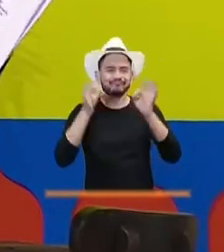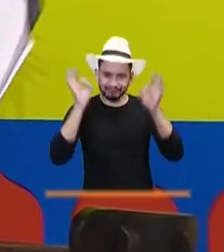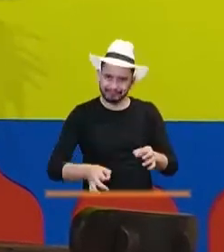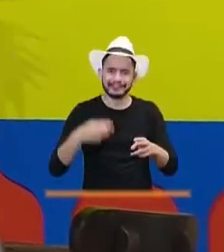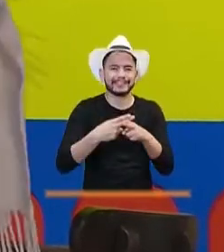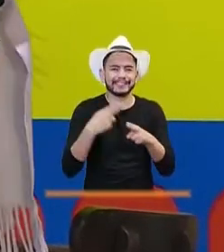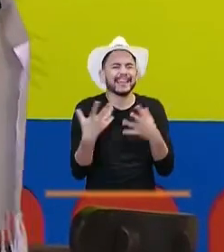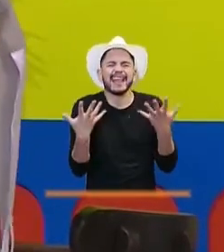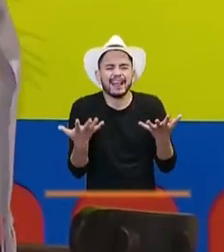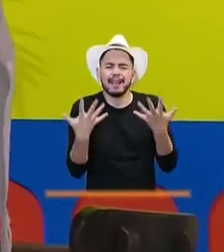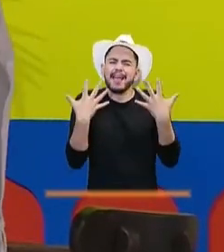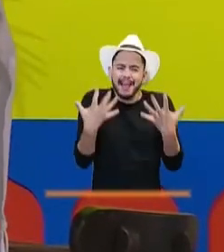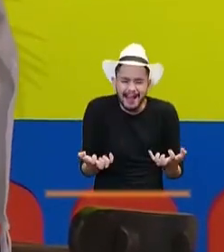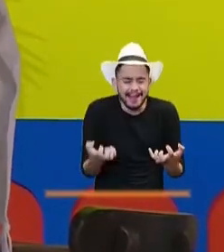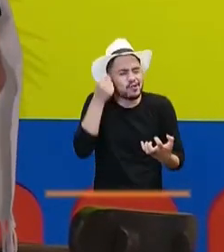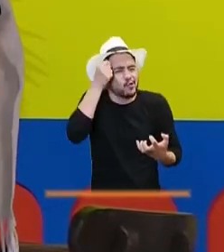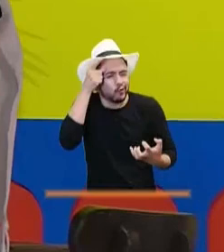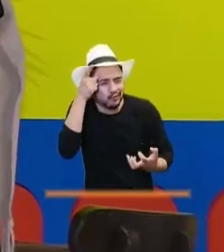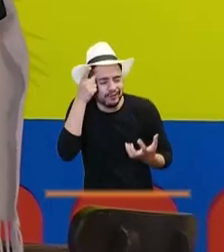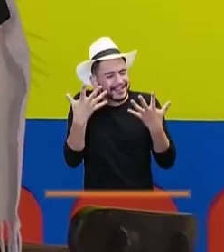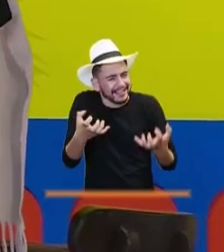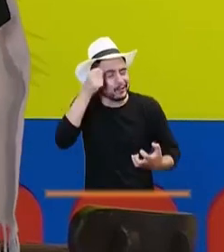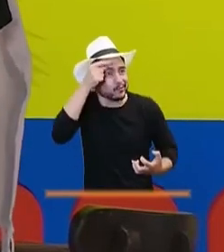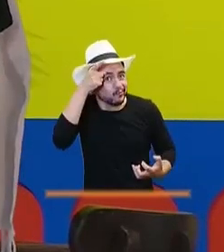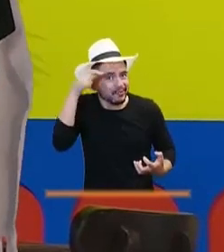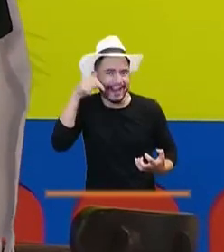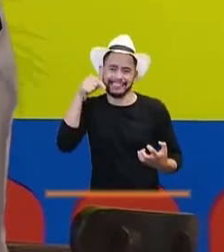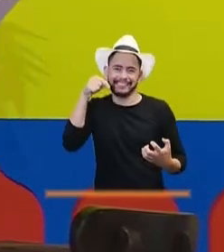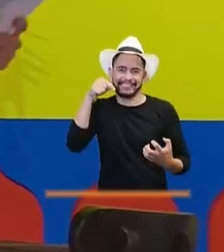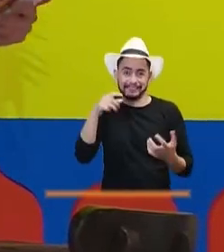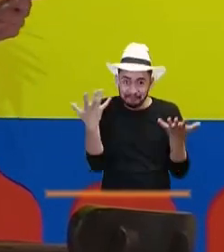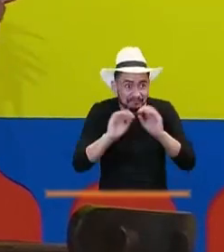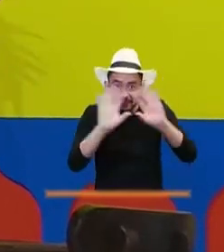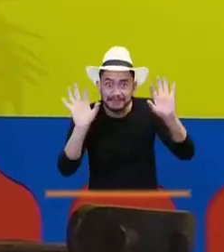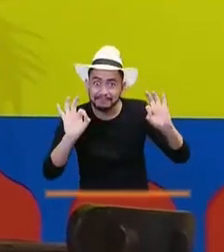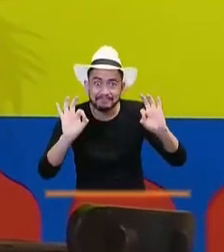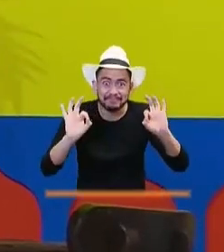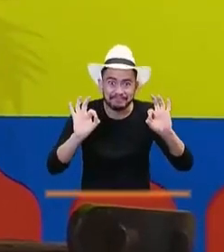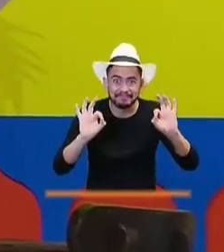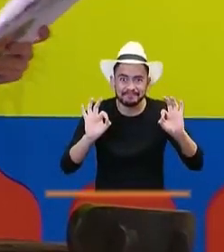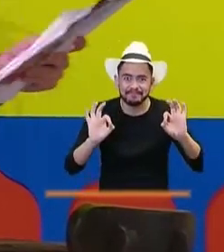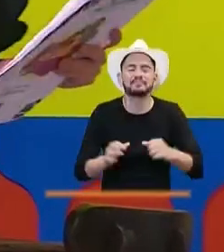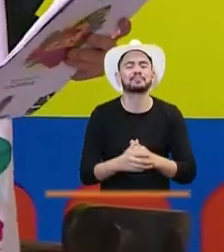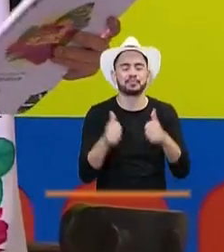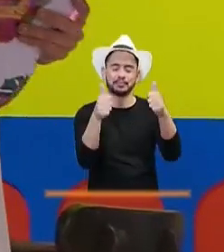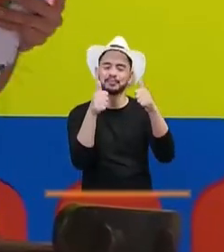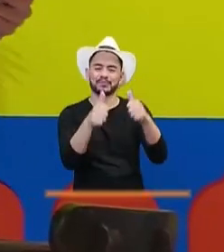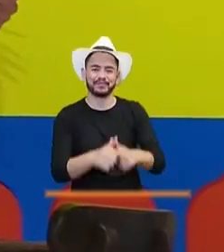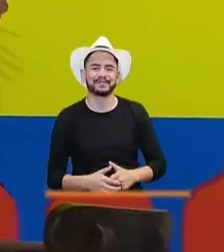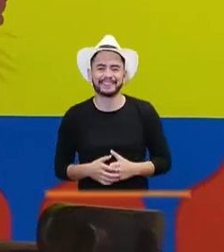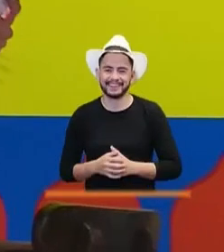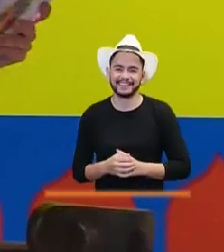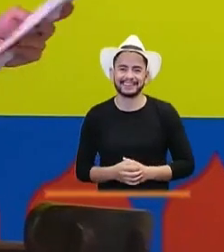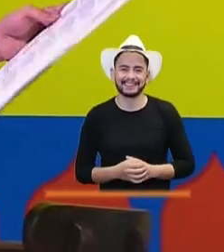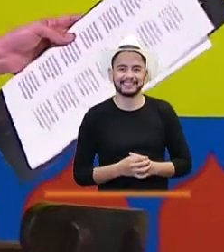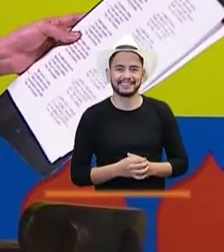ojo, trovadores. El tema impuesto es... quisiera entender. A un viejito